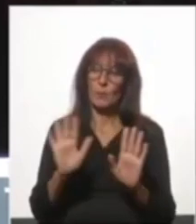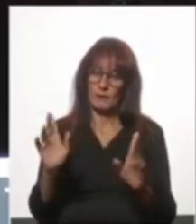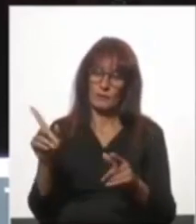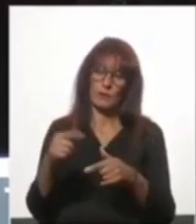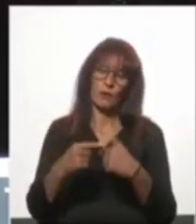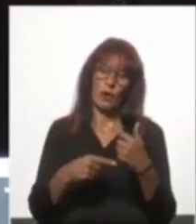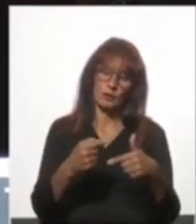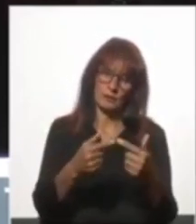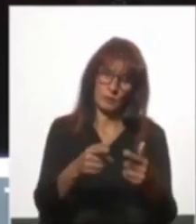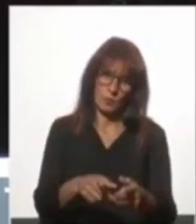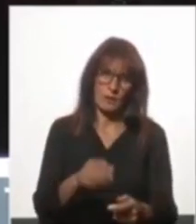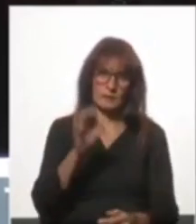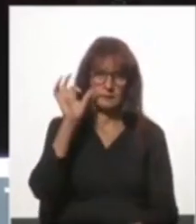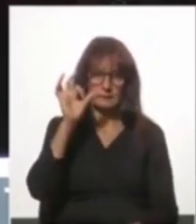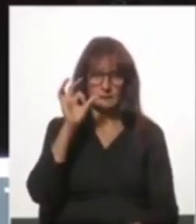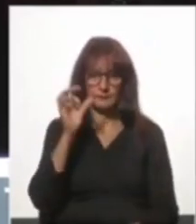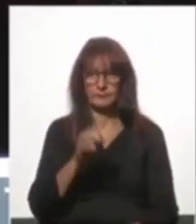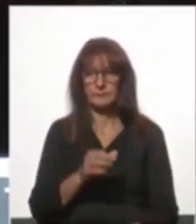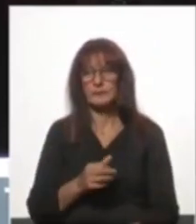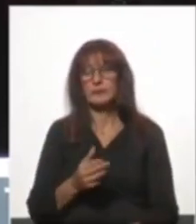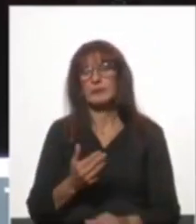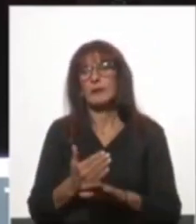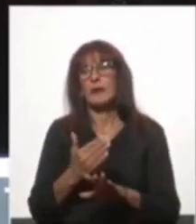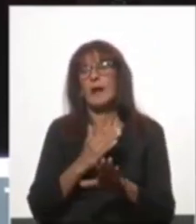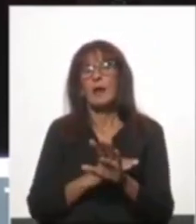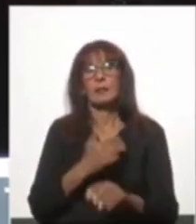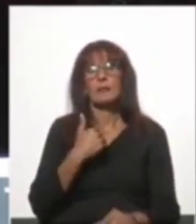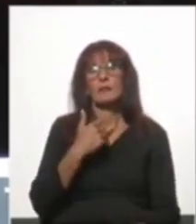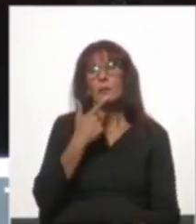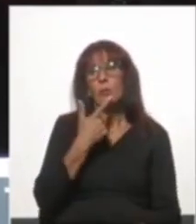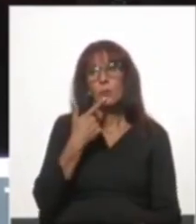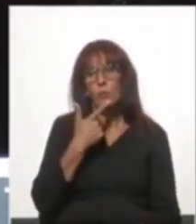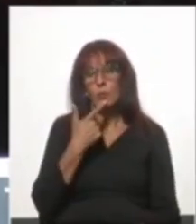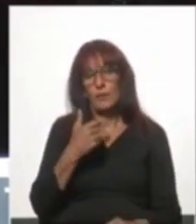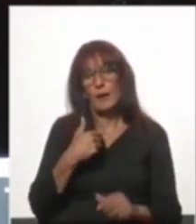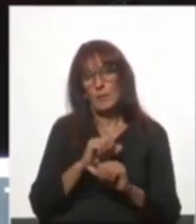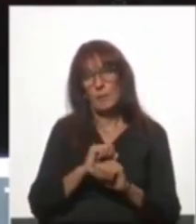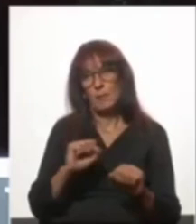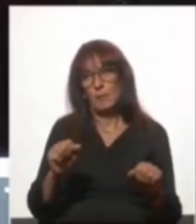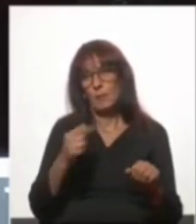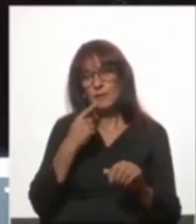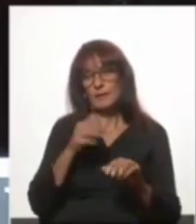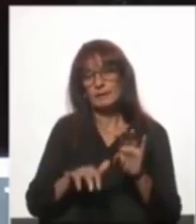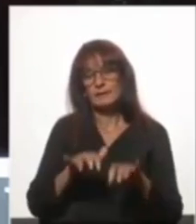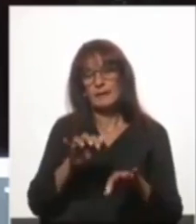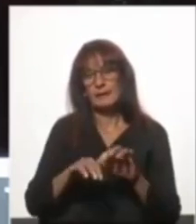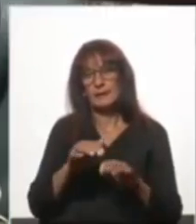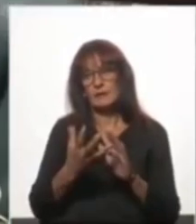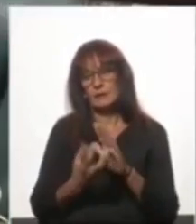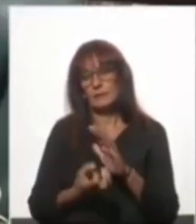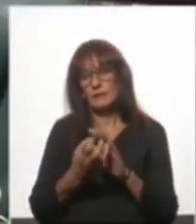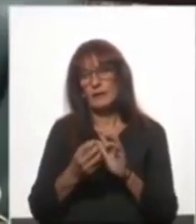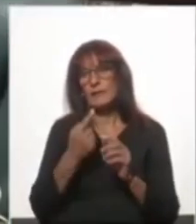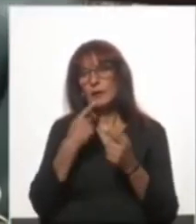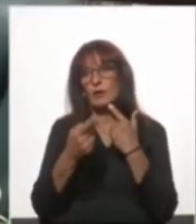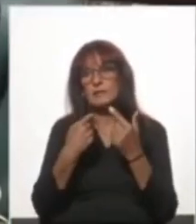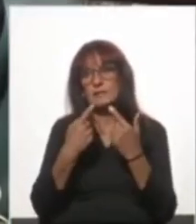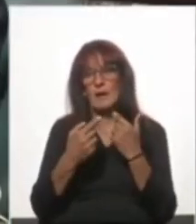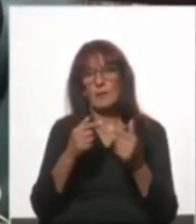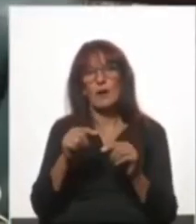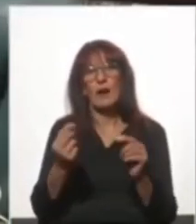continúe, señor senador. Ante la duda, todos podemos remitirnos a la versión taquigráfica de lo que se habló en la